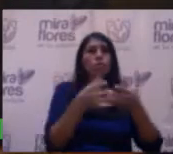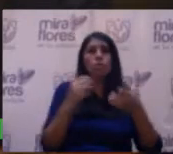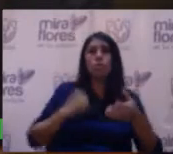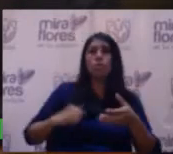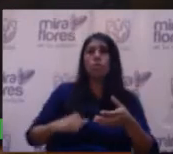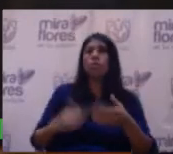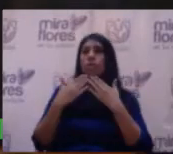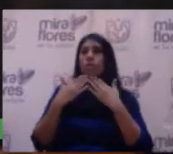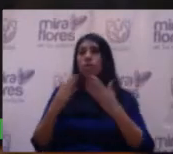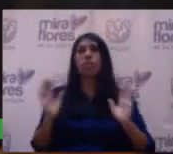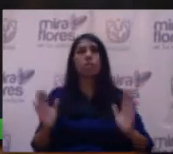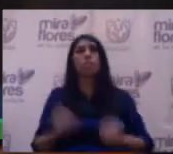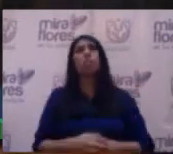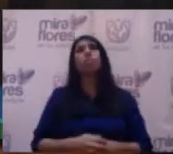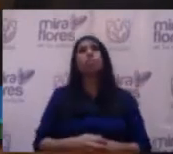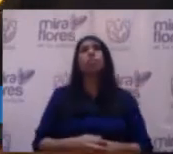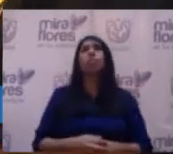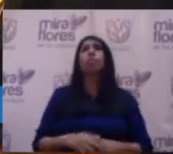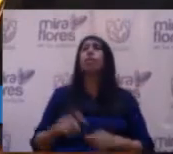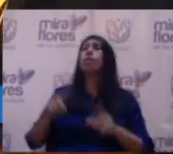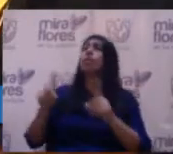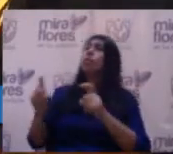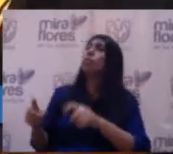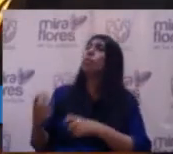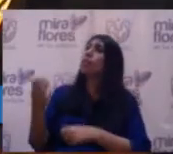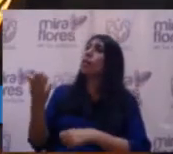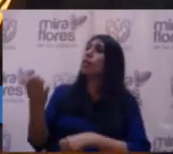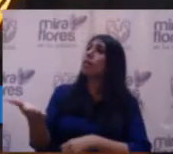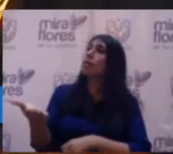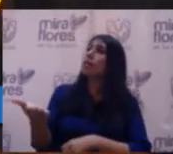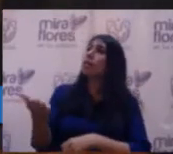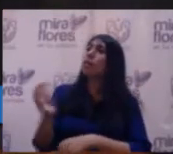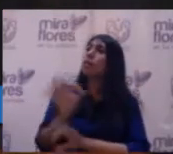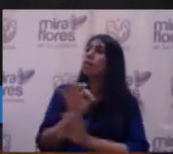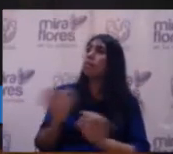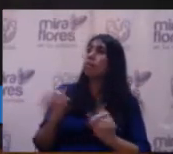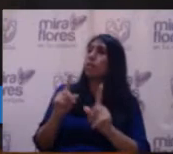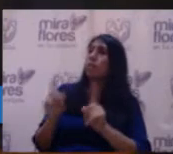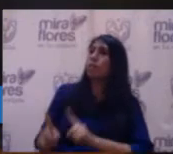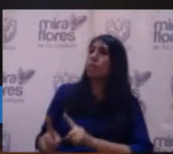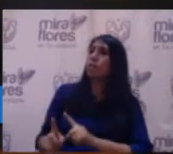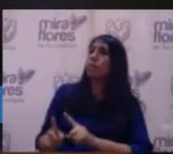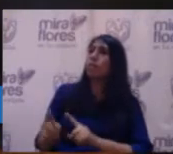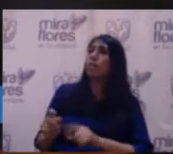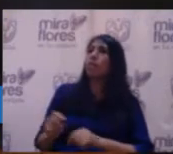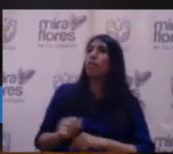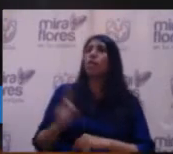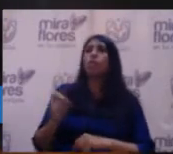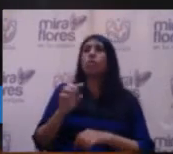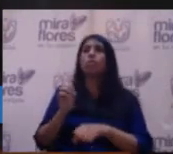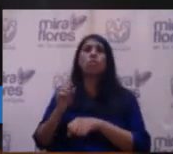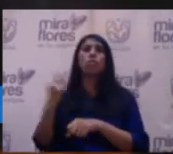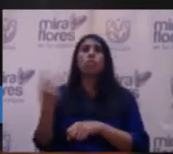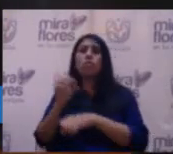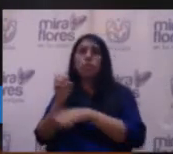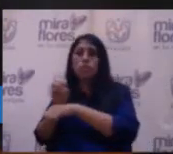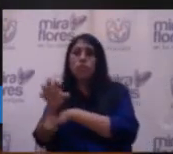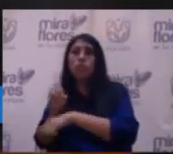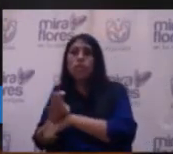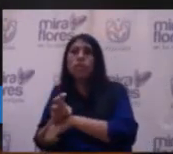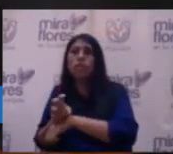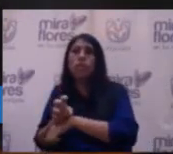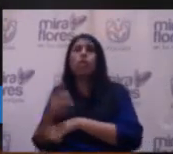Gracias. ¿Y la pregunta? ¿No hay preguntas? Simplemente una sugerencia. Que no, de acuerdo. La